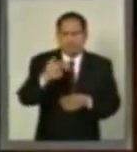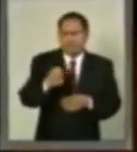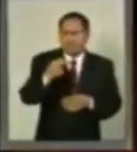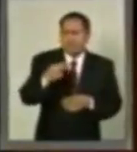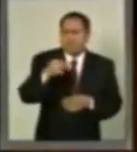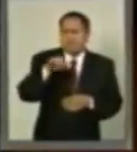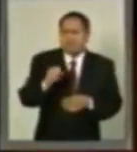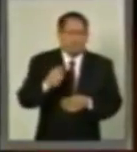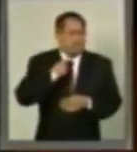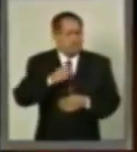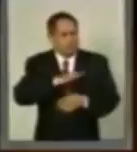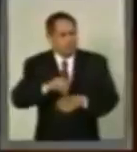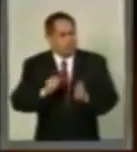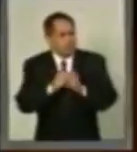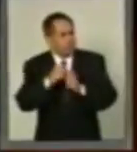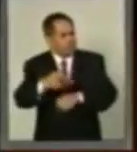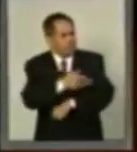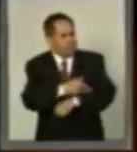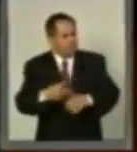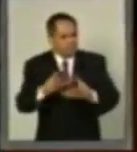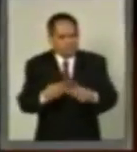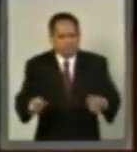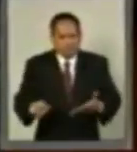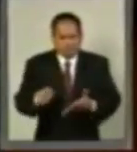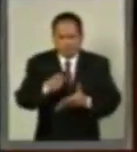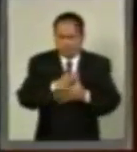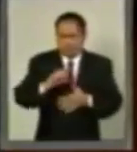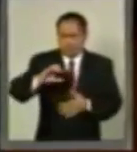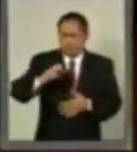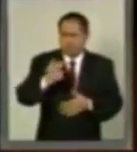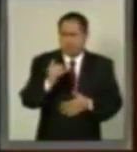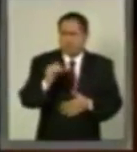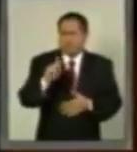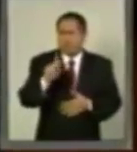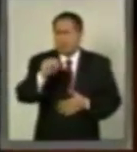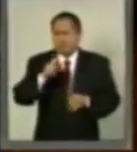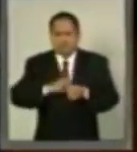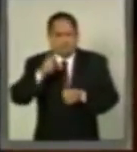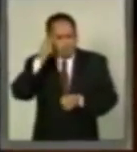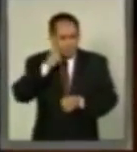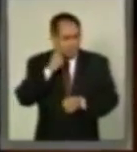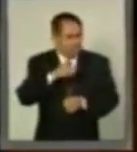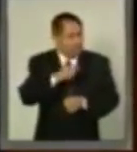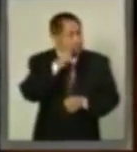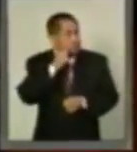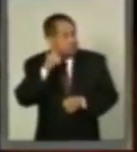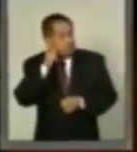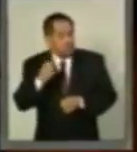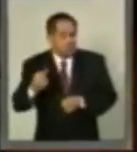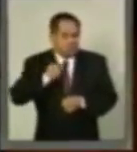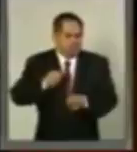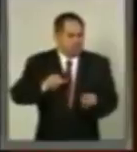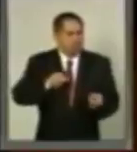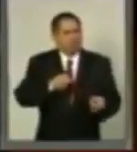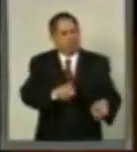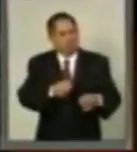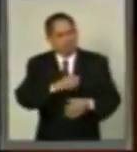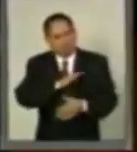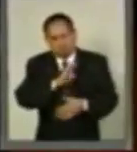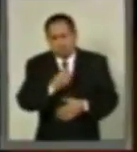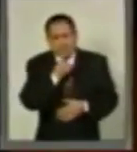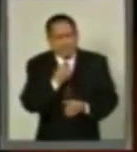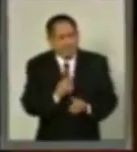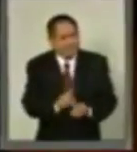Hernández y toda su familia, en el caso de Chilapa, Guerrero, donde ayer fue victimada una niña,